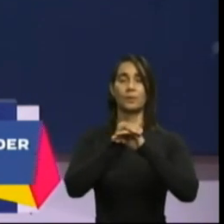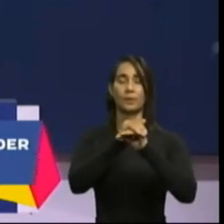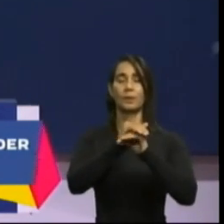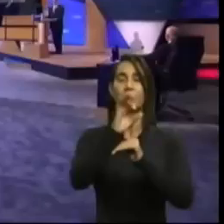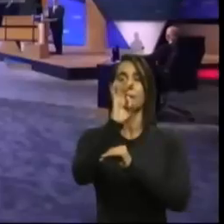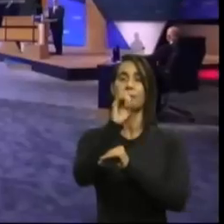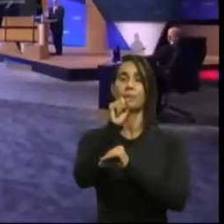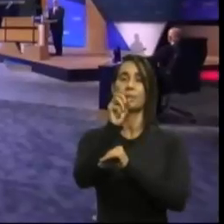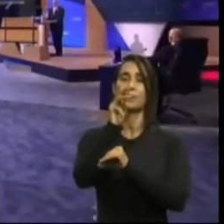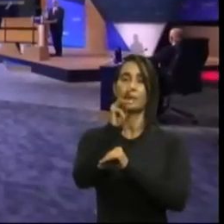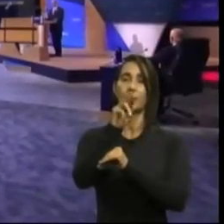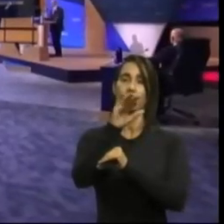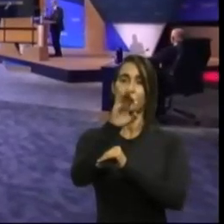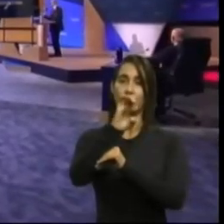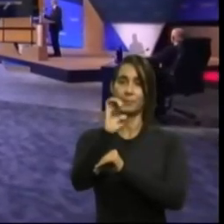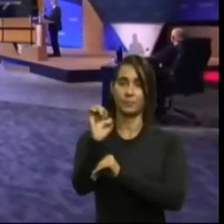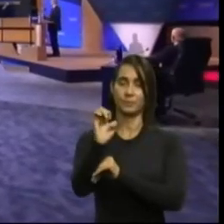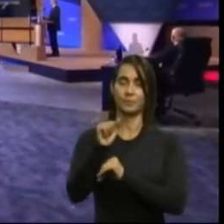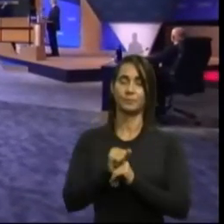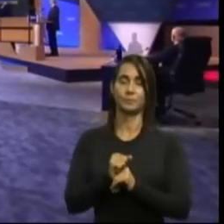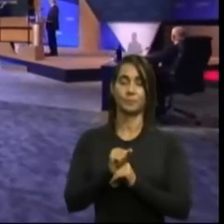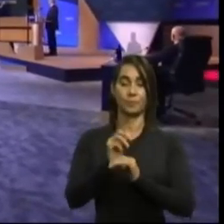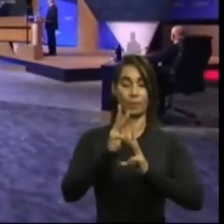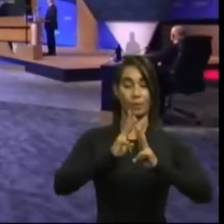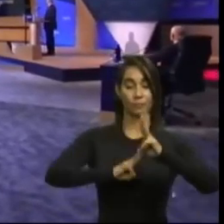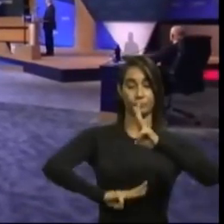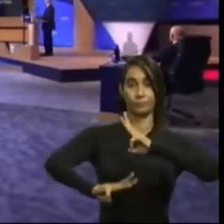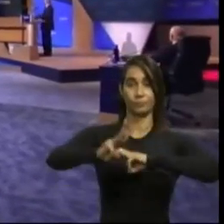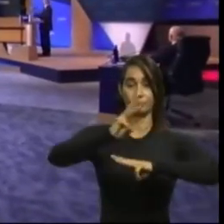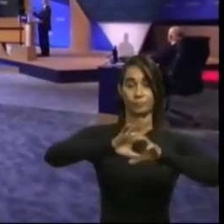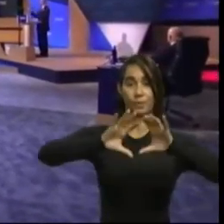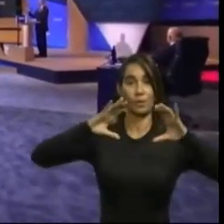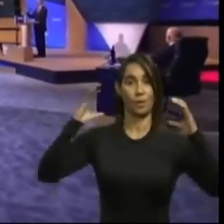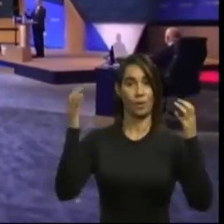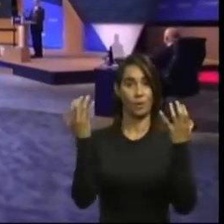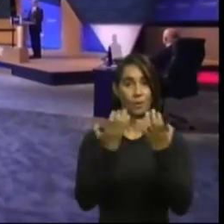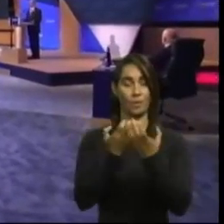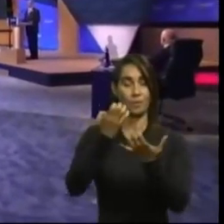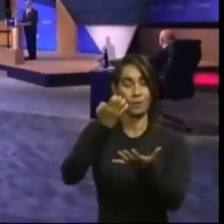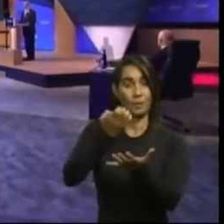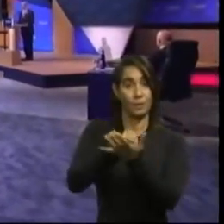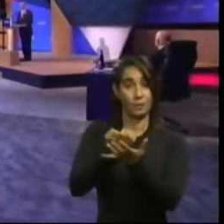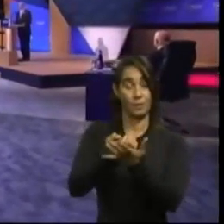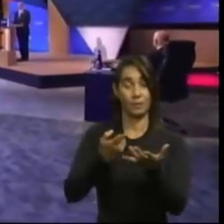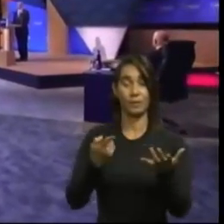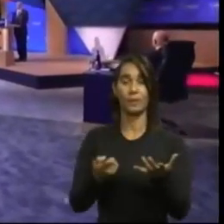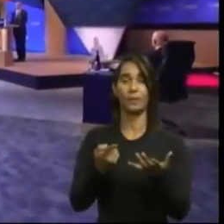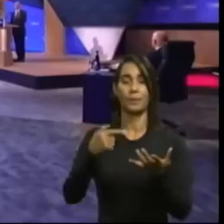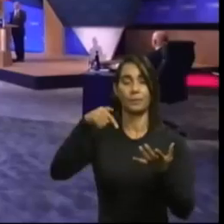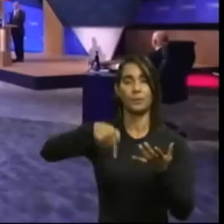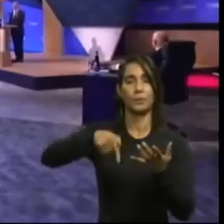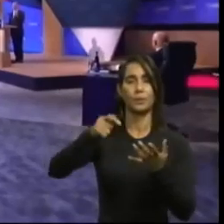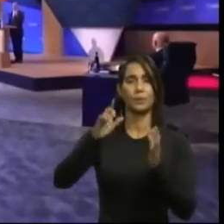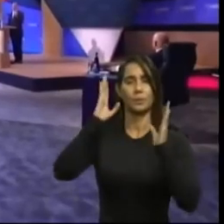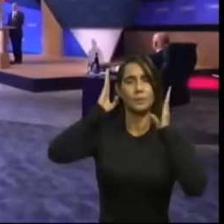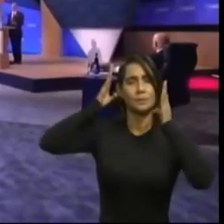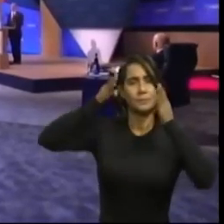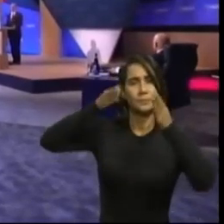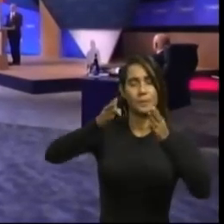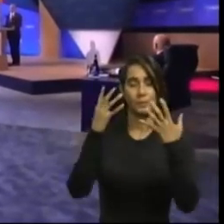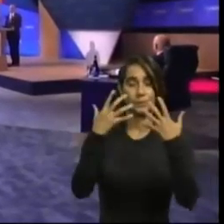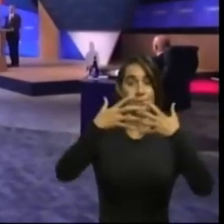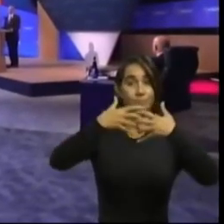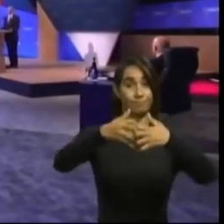Moody's. En un mundo globalizado y desde una economía insular, apostamos por las